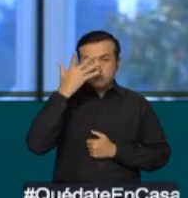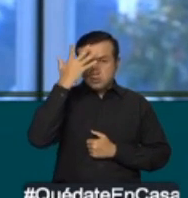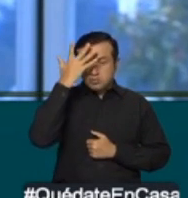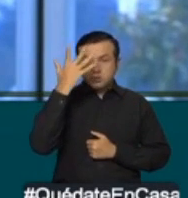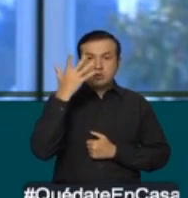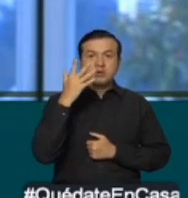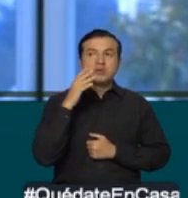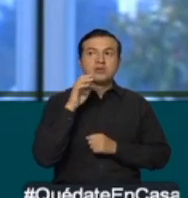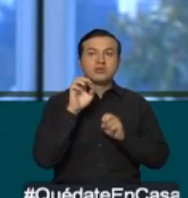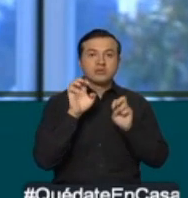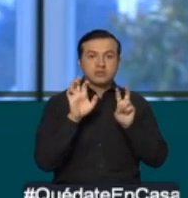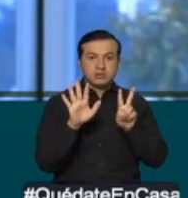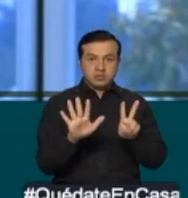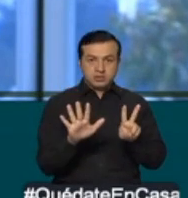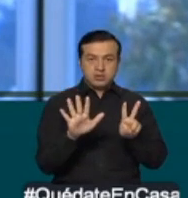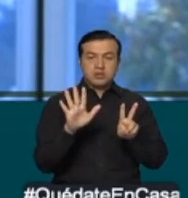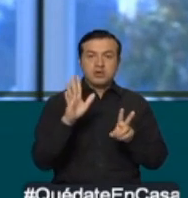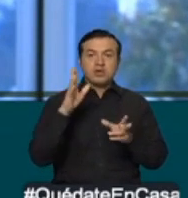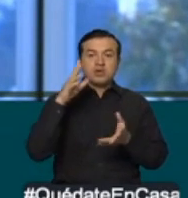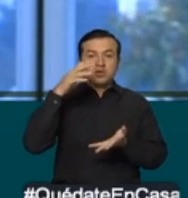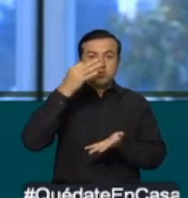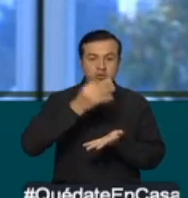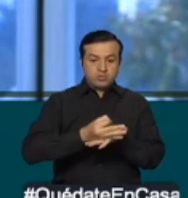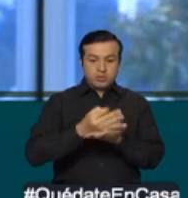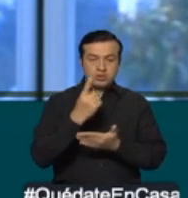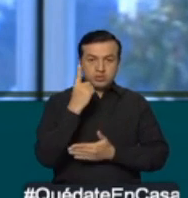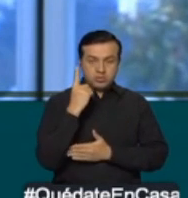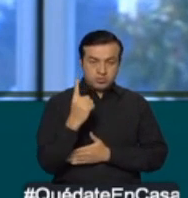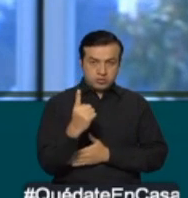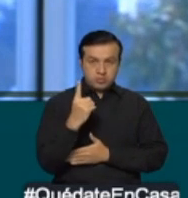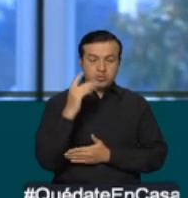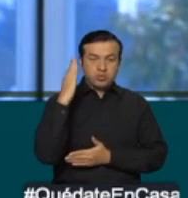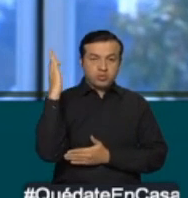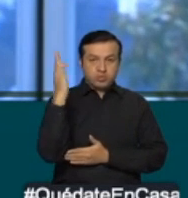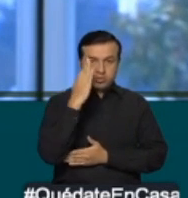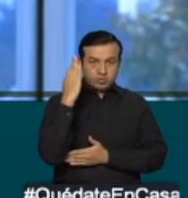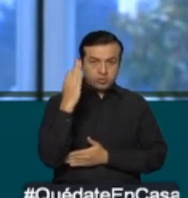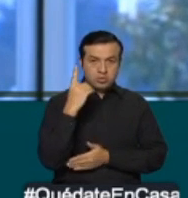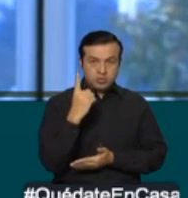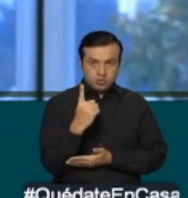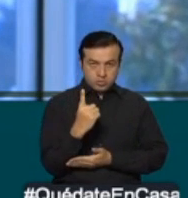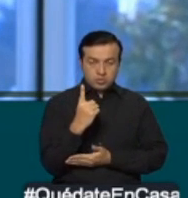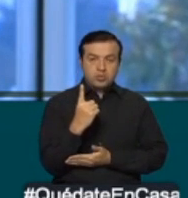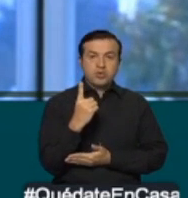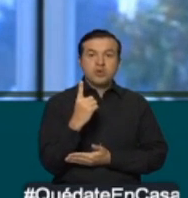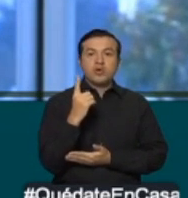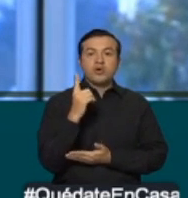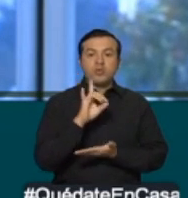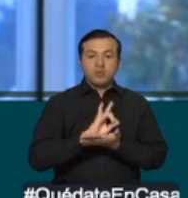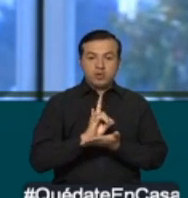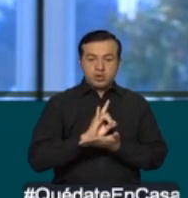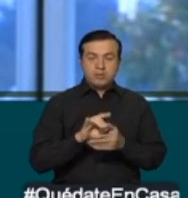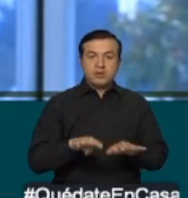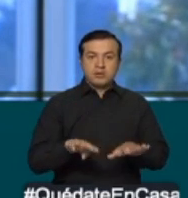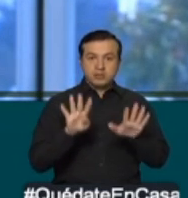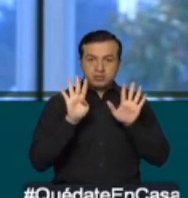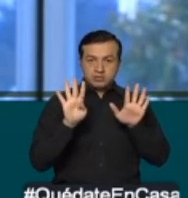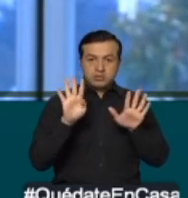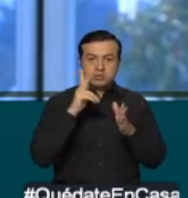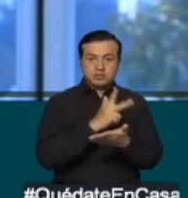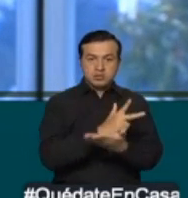los tsáchilas 7 cotopaxi 1 tungurahua 1 bolívar 9